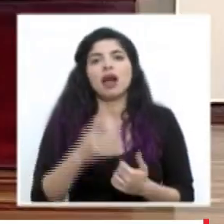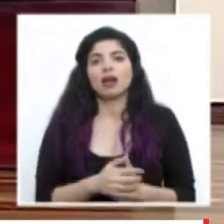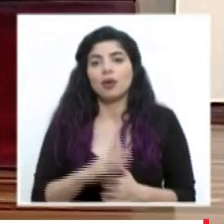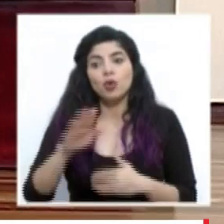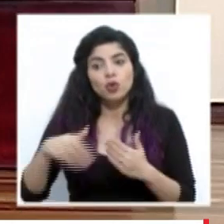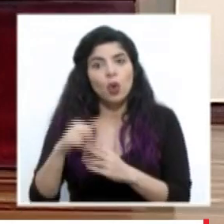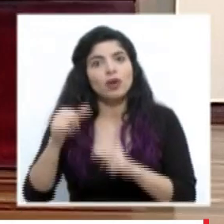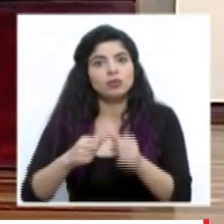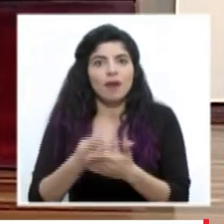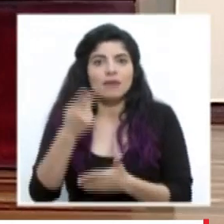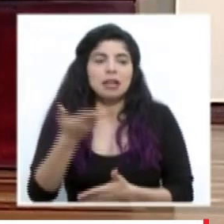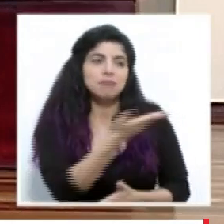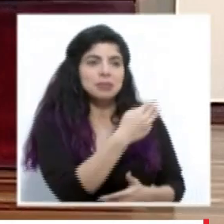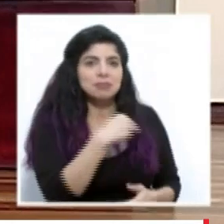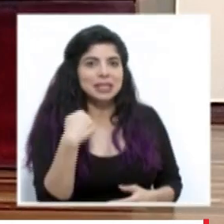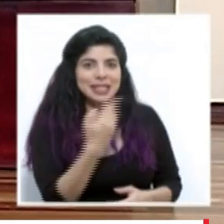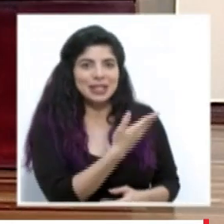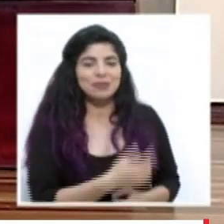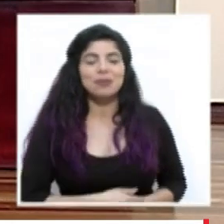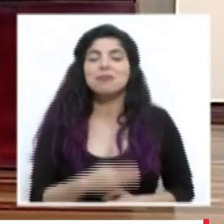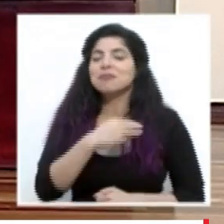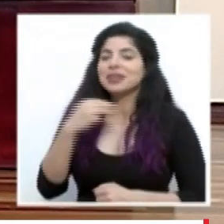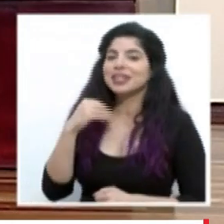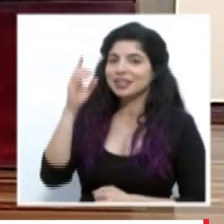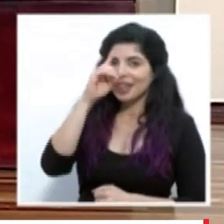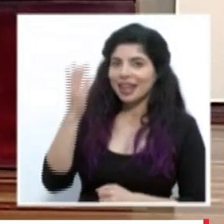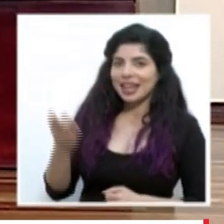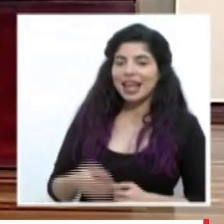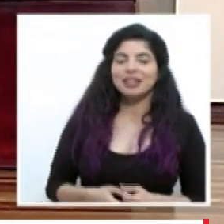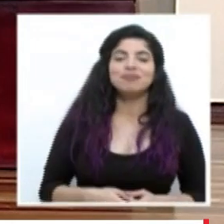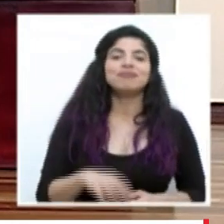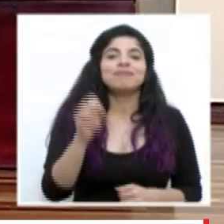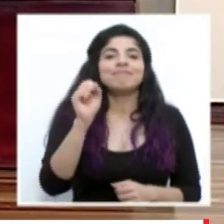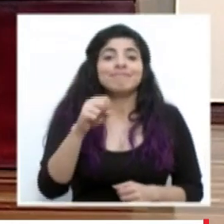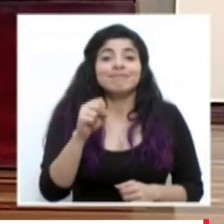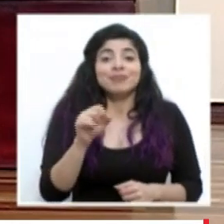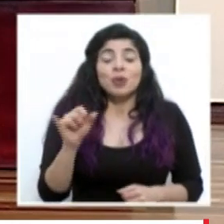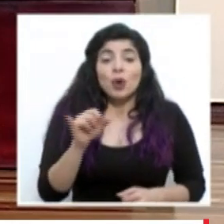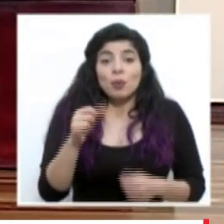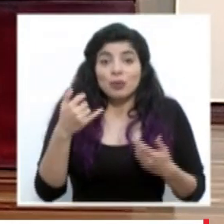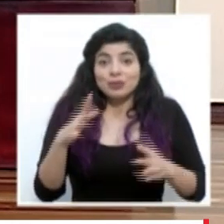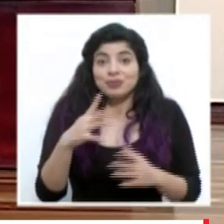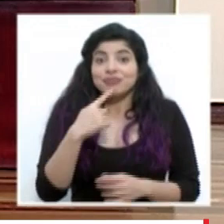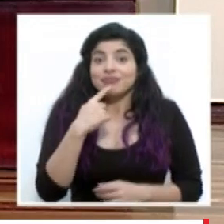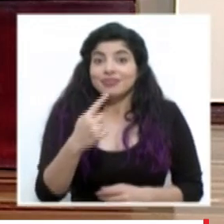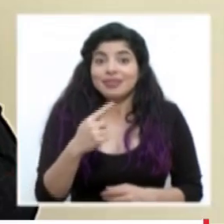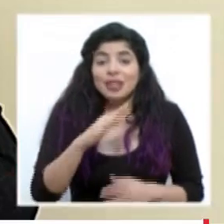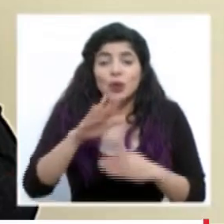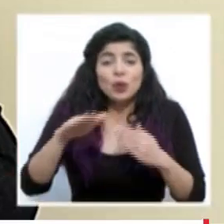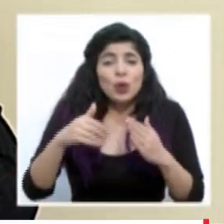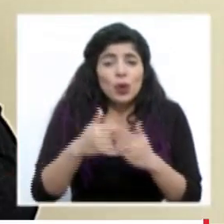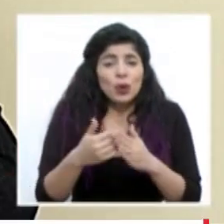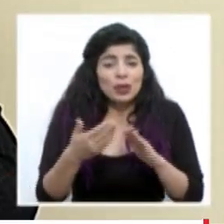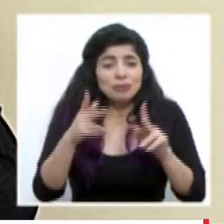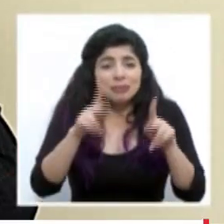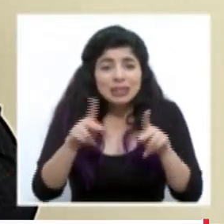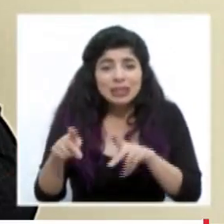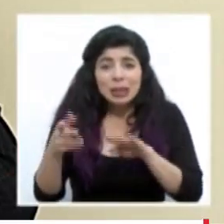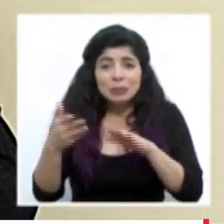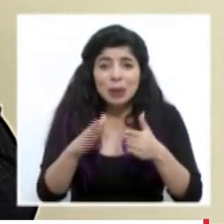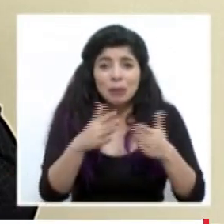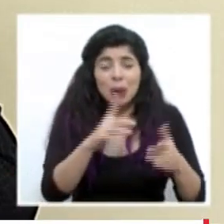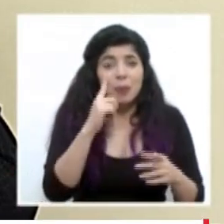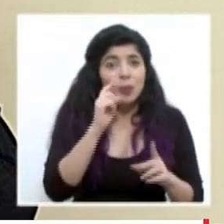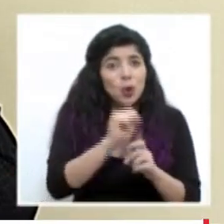haciendo. Entonces se la dejo al señor ministro. Ministro Daniel Salas. Así es, como hemos indicado, todos los fallecimientos relacionados